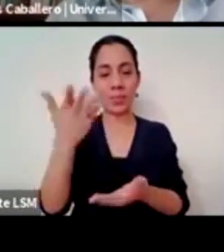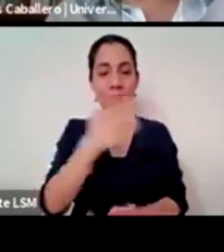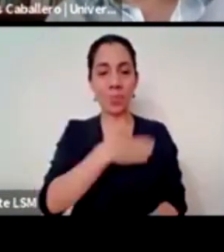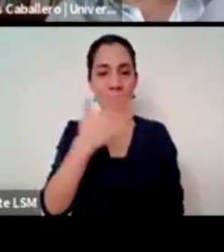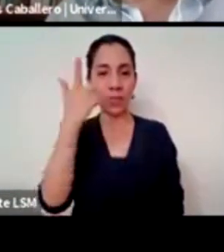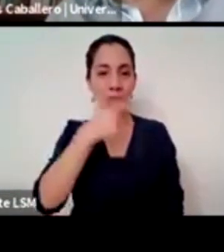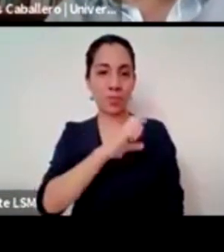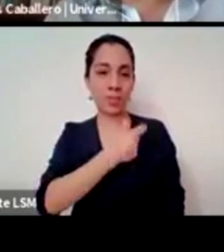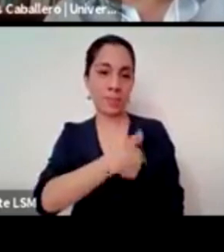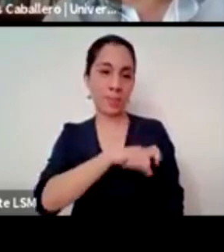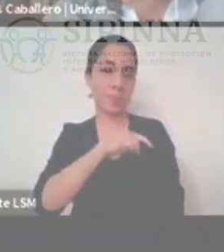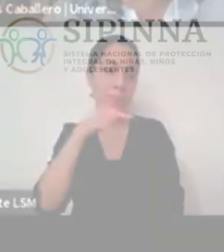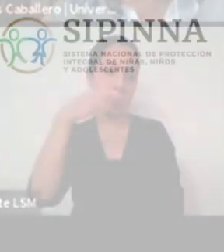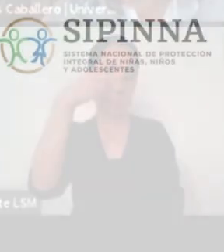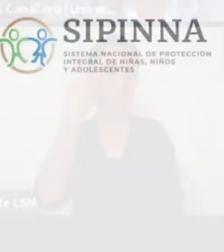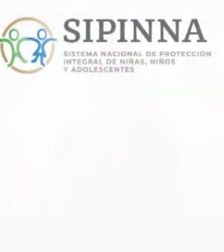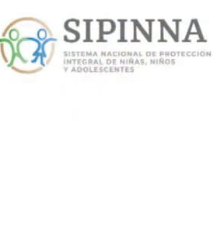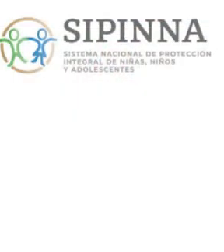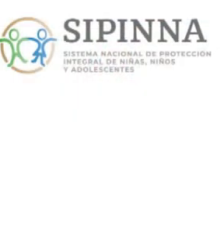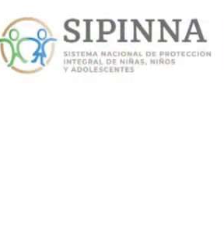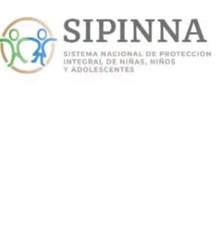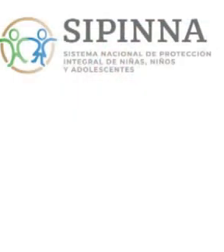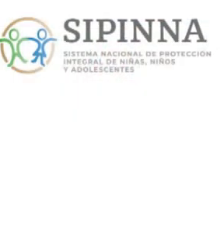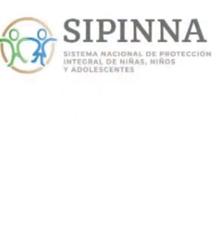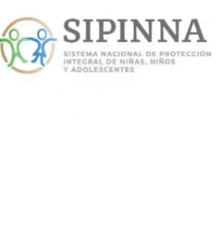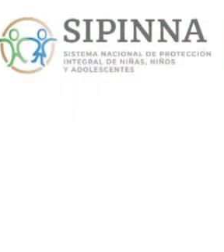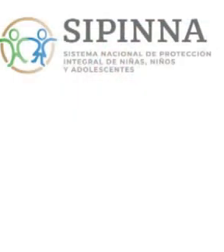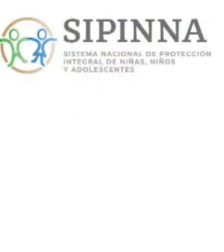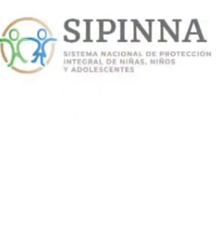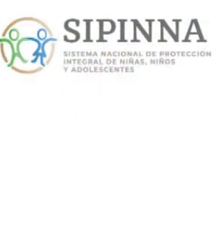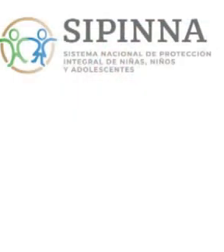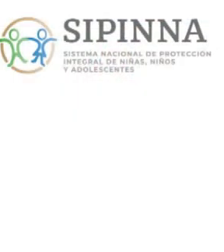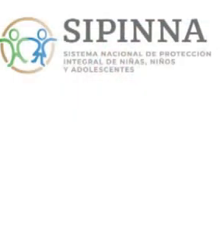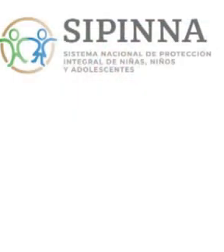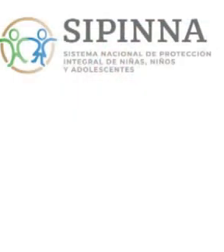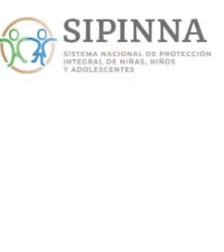buenas tardes nada más nada más Gracias.